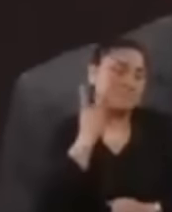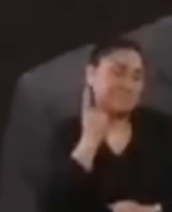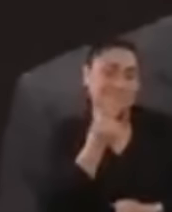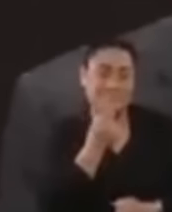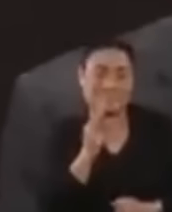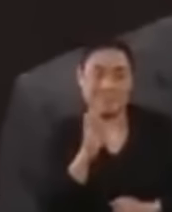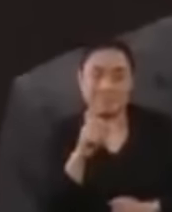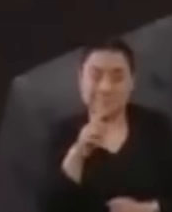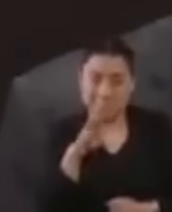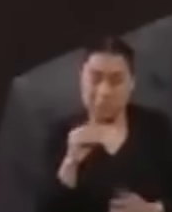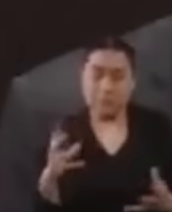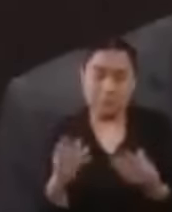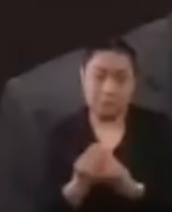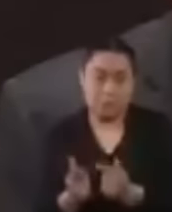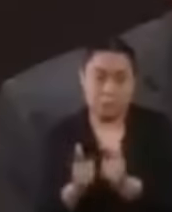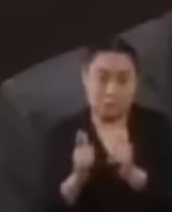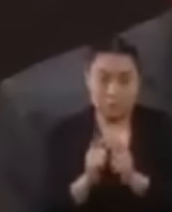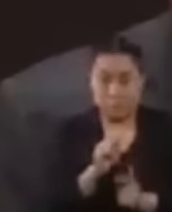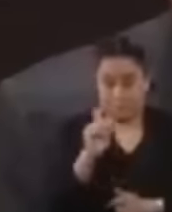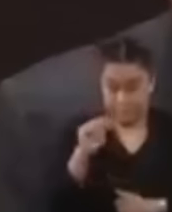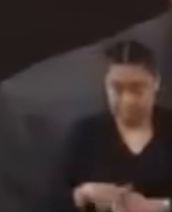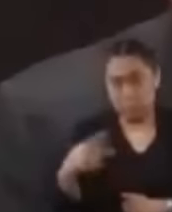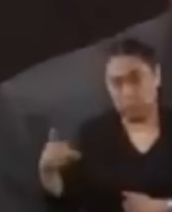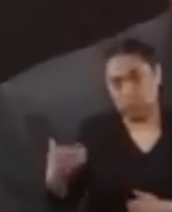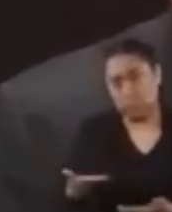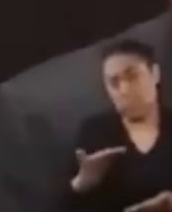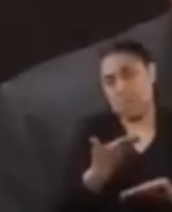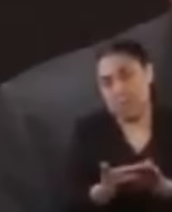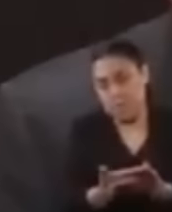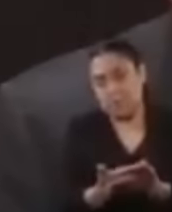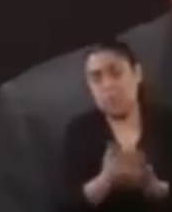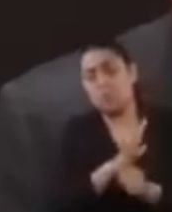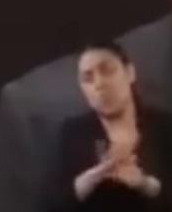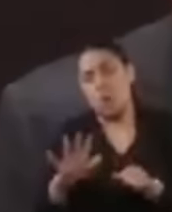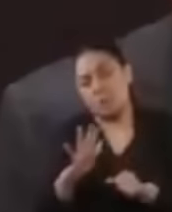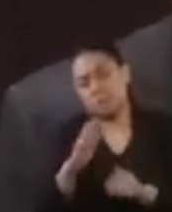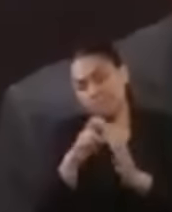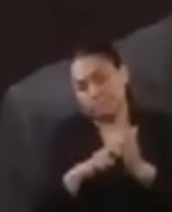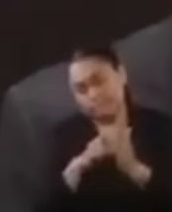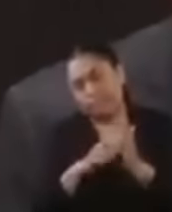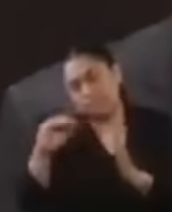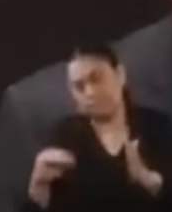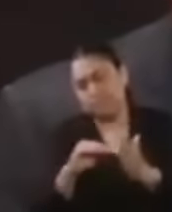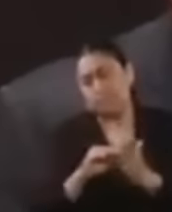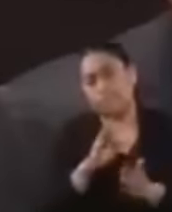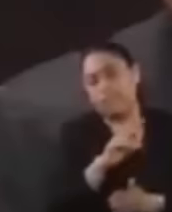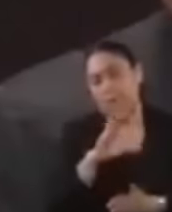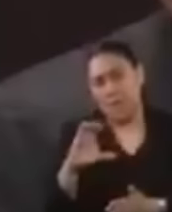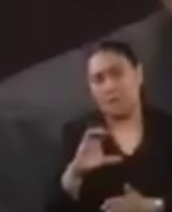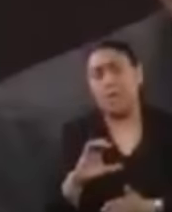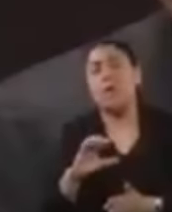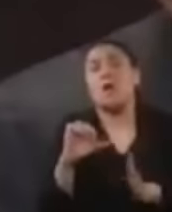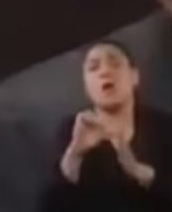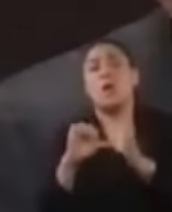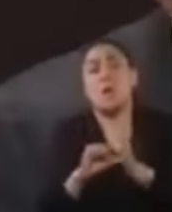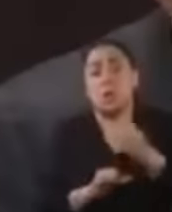Cázar, integrante del Grupo Parlamentario del Partido Acción Nacional, presenta ante esta soberanía la siguiente reserva para adicionar una fracción 12 al artículo